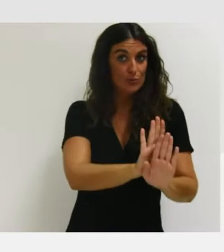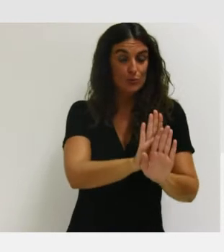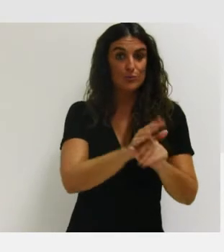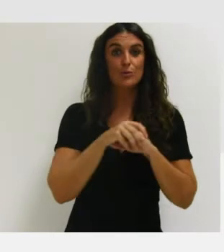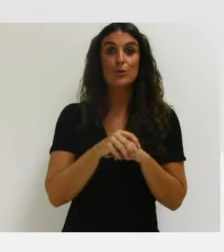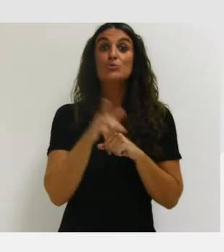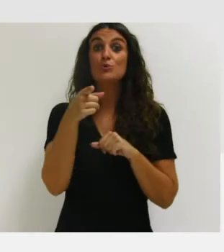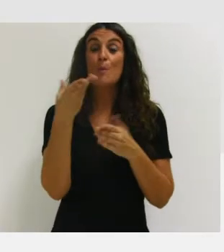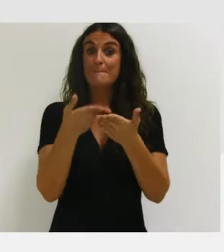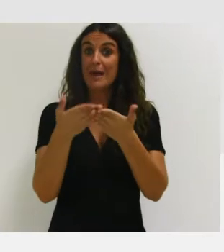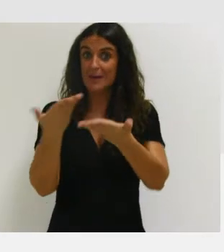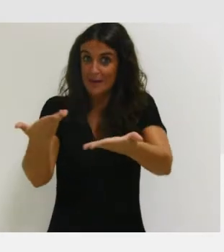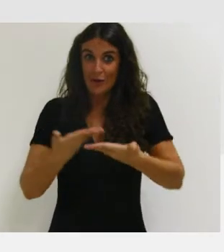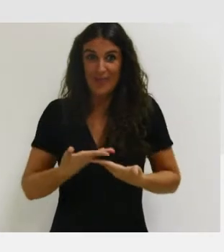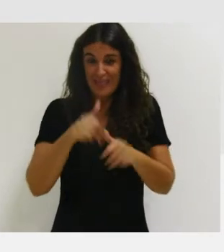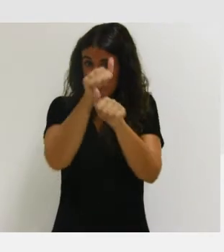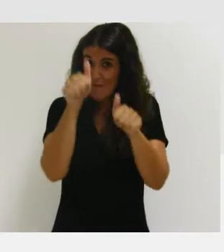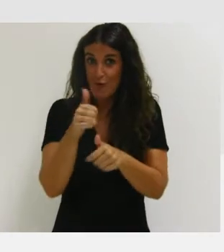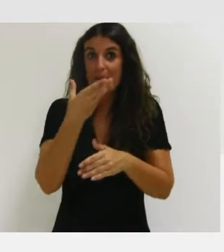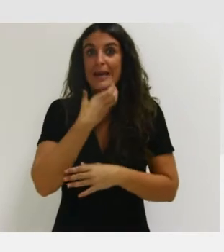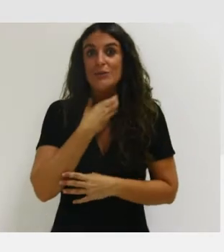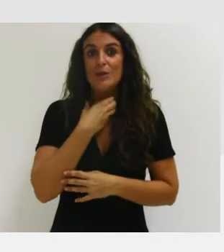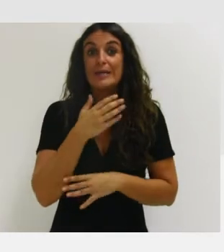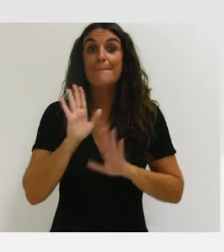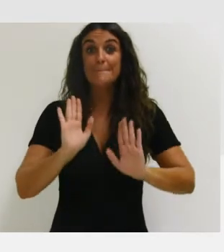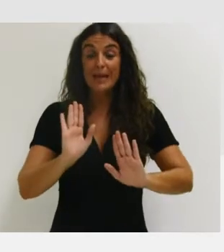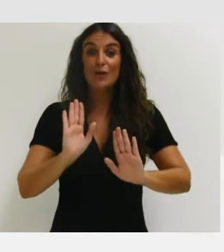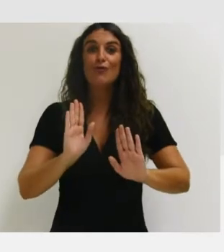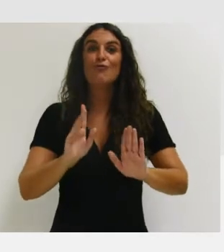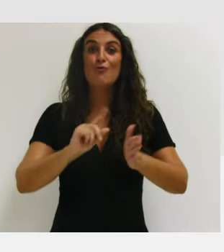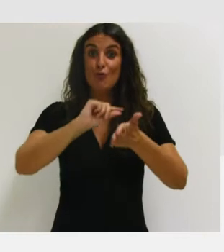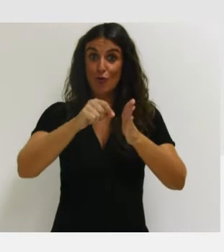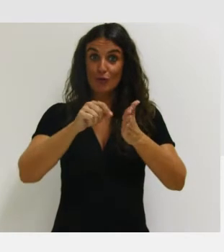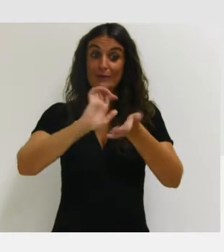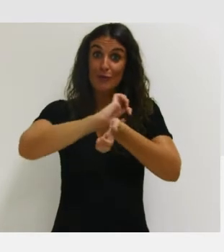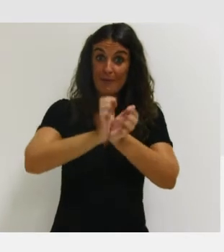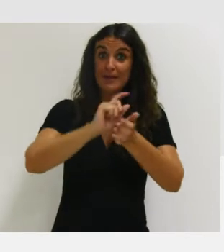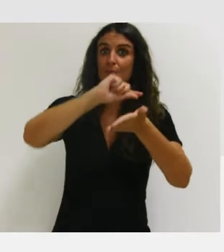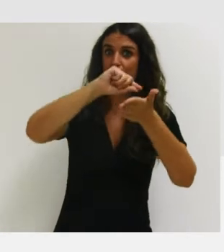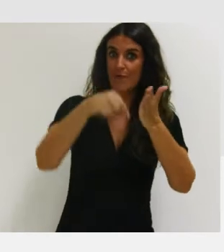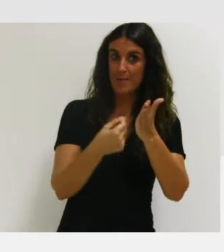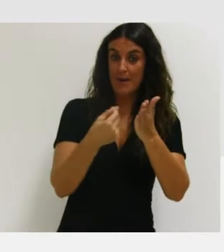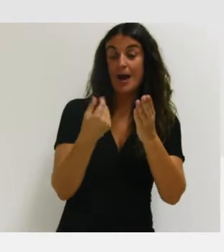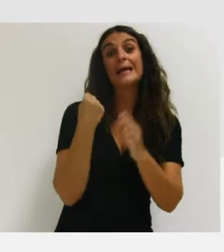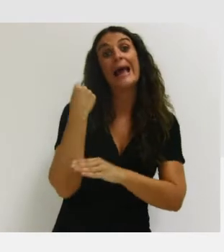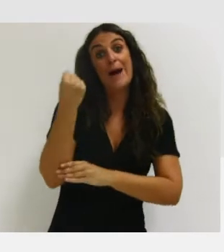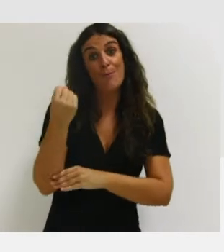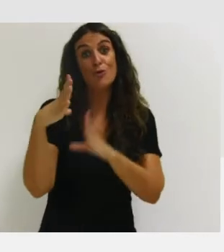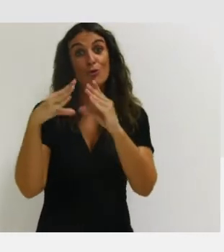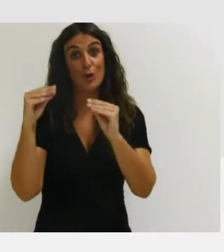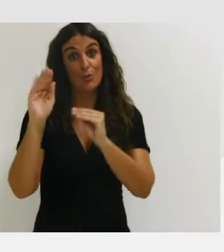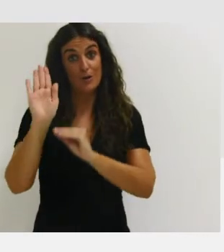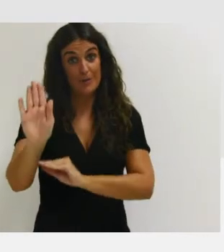Puedes pedir que te lo cedan de forma gratuita. Para eso, tienes que firmar un contrato de préstamo con el apoyo